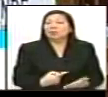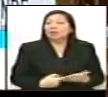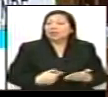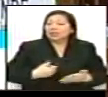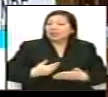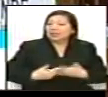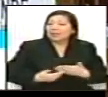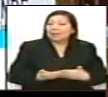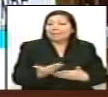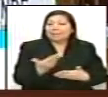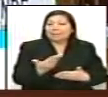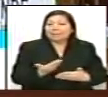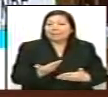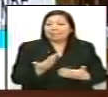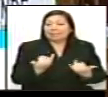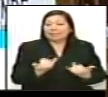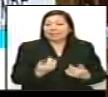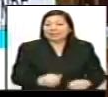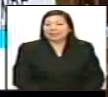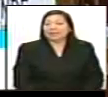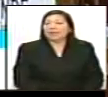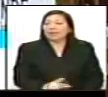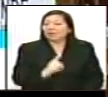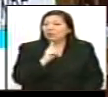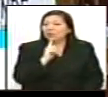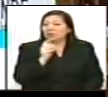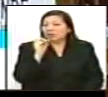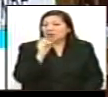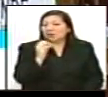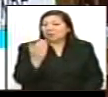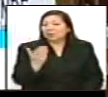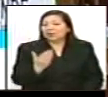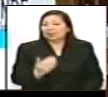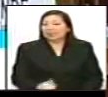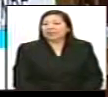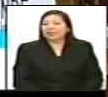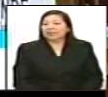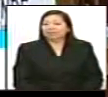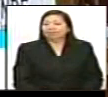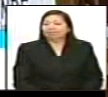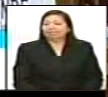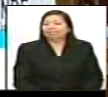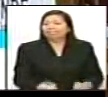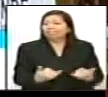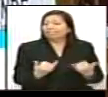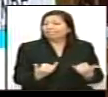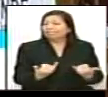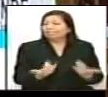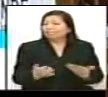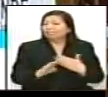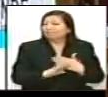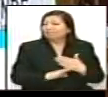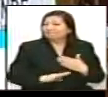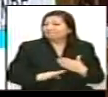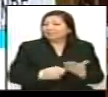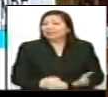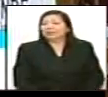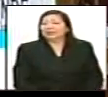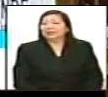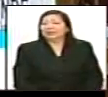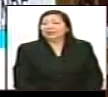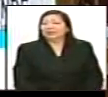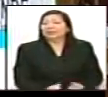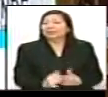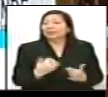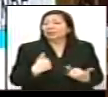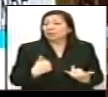generan pedidos de levantamiento de inmunidad que no son oportunamente recibidos. Entonces, esa es básicamente la cancha en la que